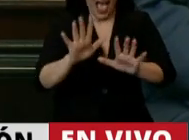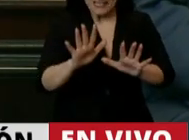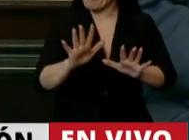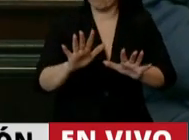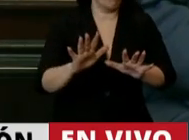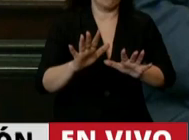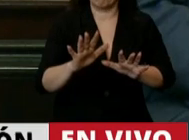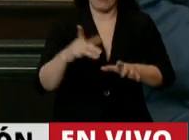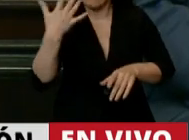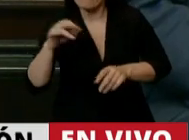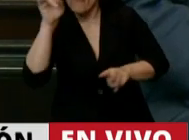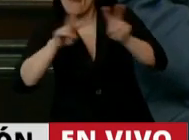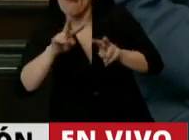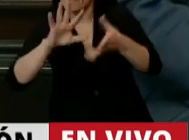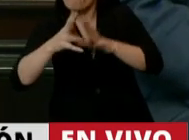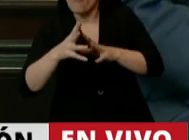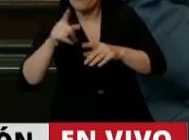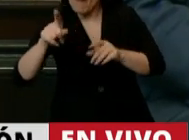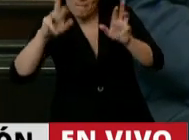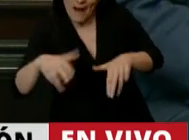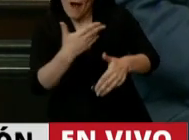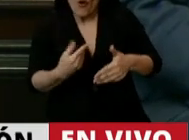de política pública entre todos para salir adelante.